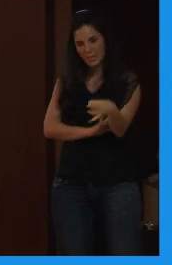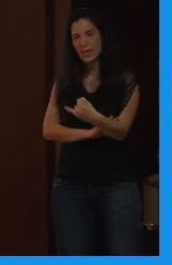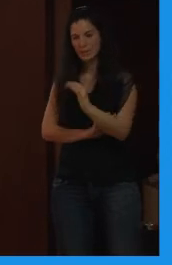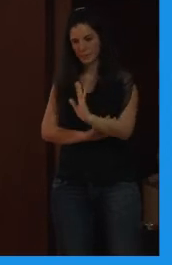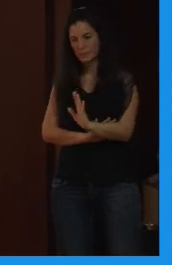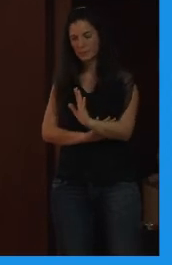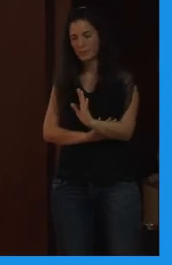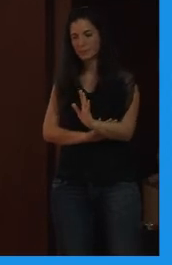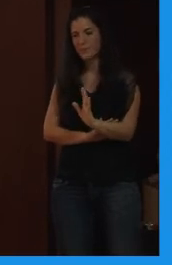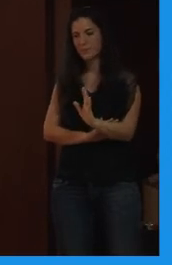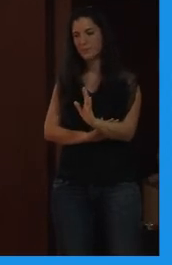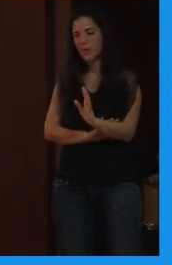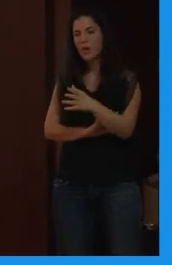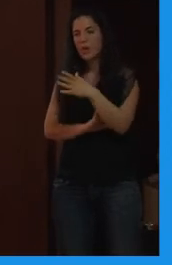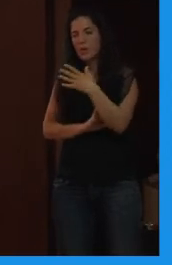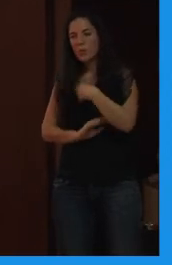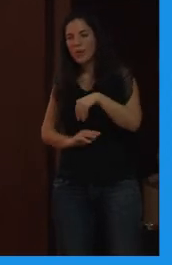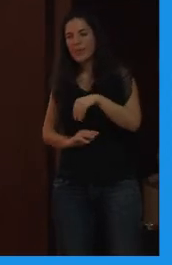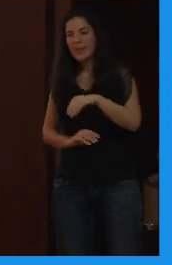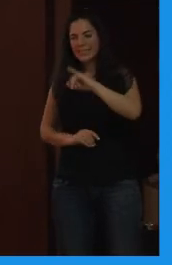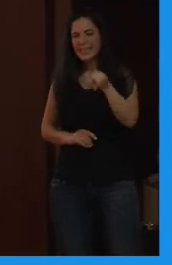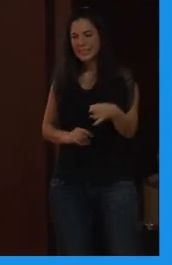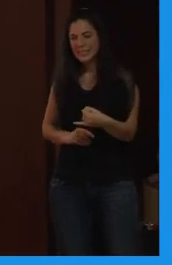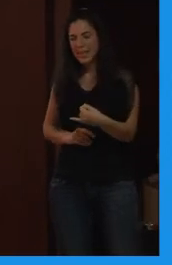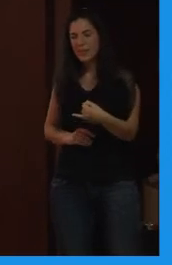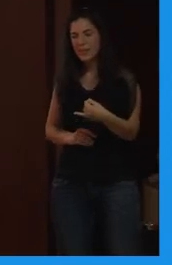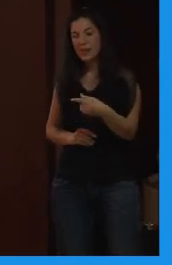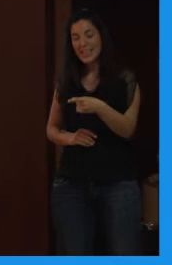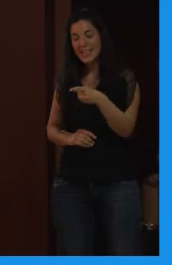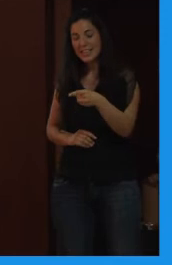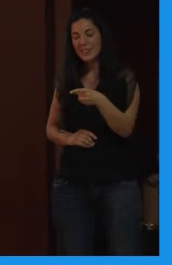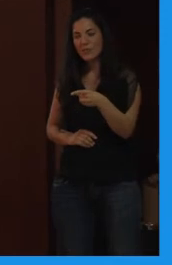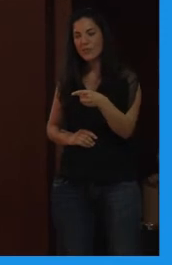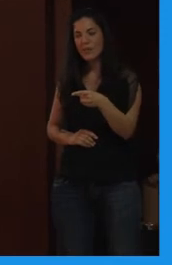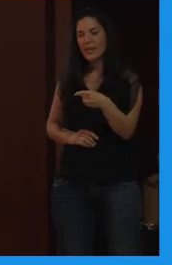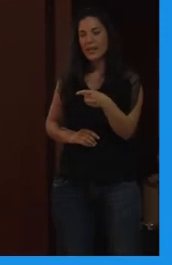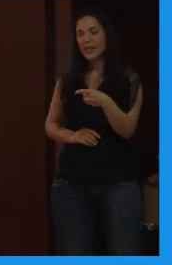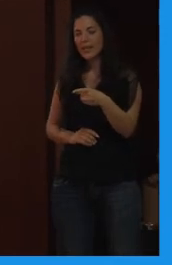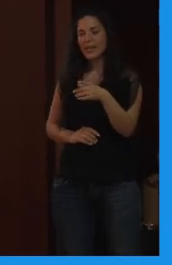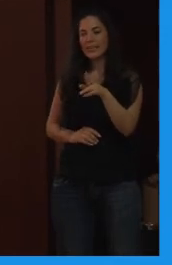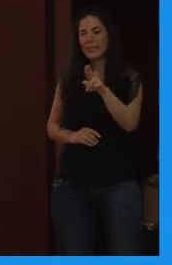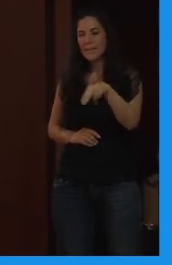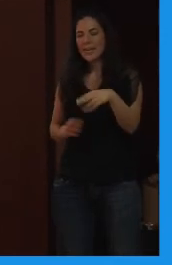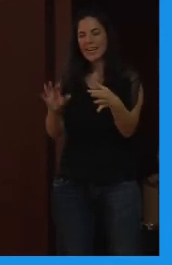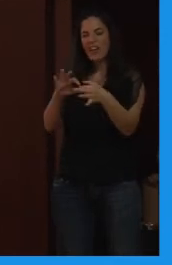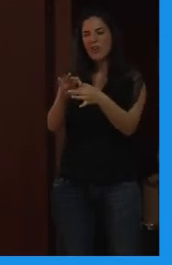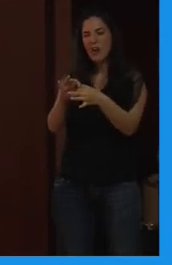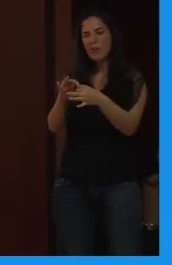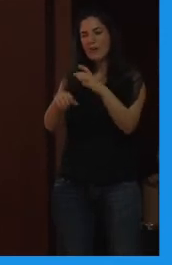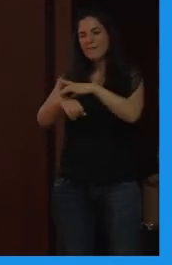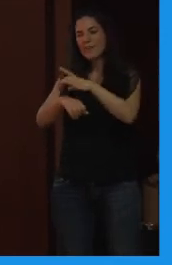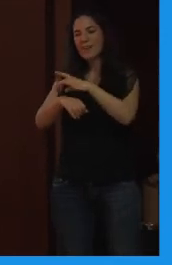sintomatología de cansancio que aparece en la fibromialgia, sería el hipotiroidismo, sería una